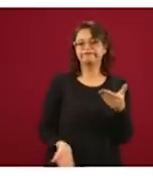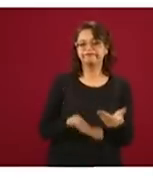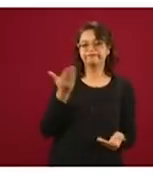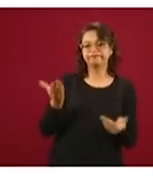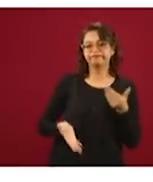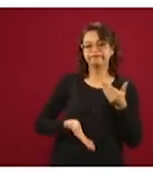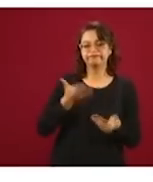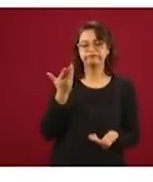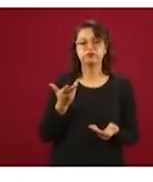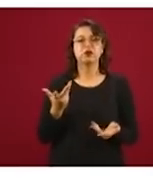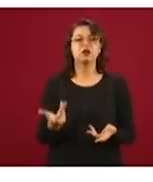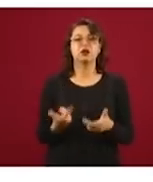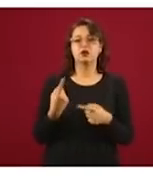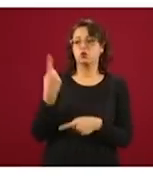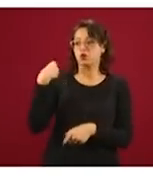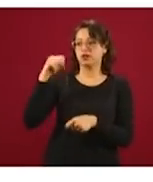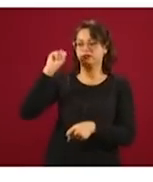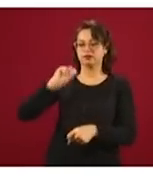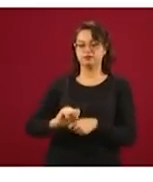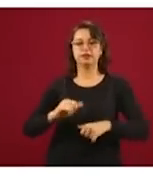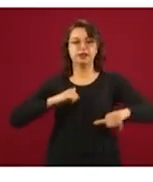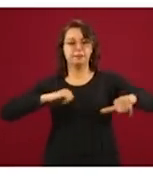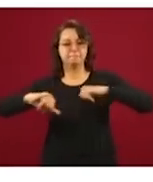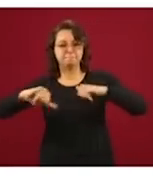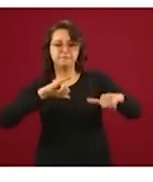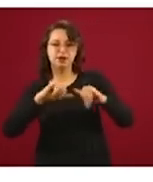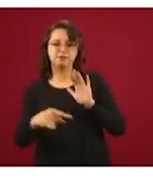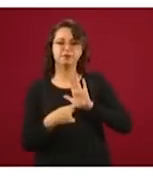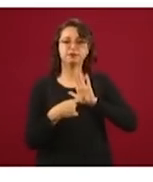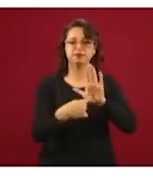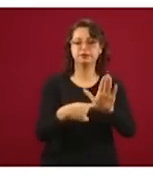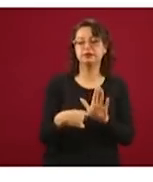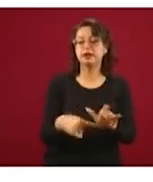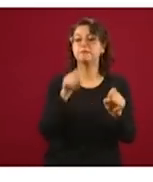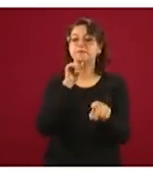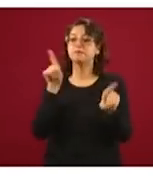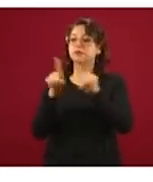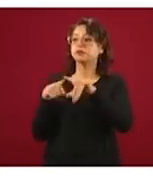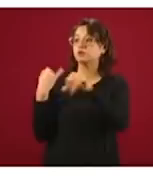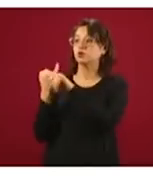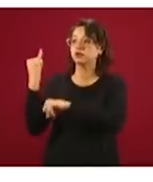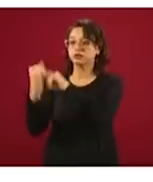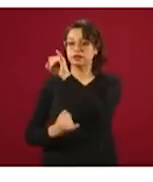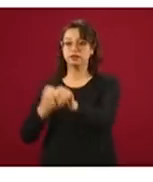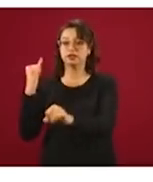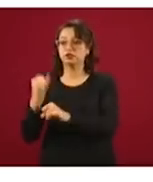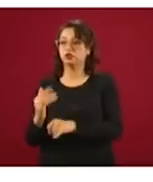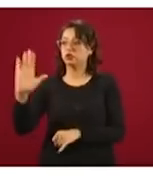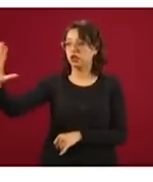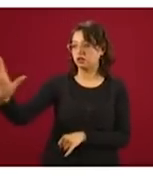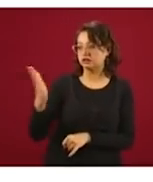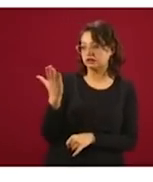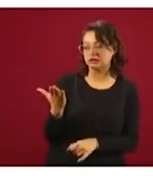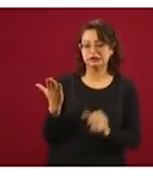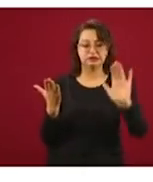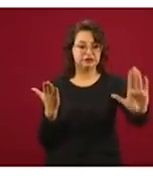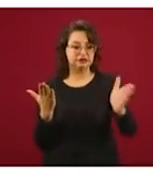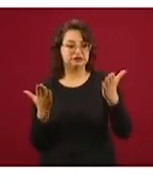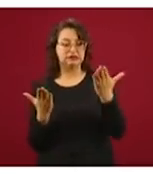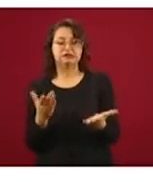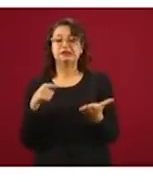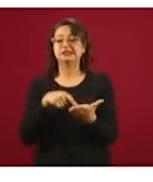explicamos con unos mapas la semana pasada, utilizando indicadores internacionales, en donde se ve que estamos